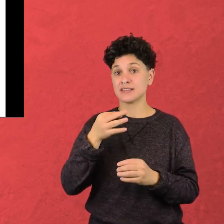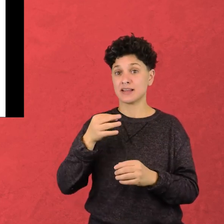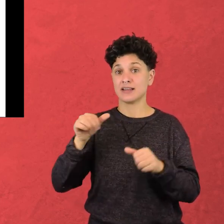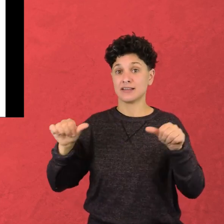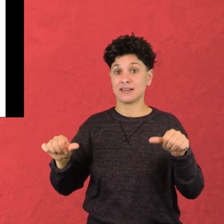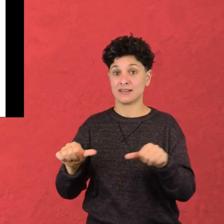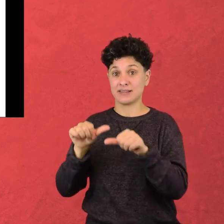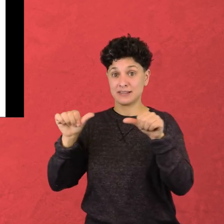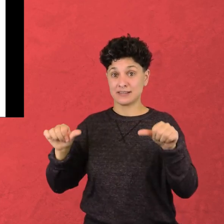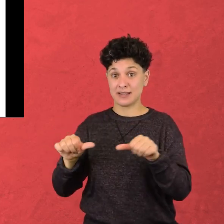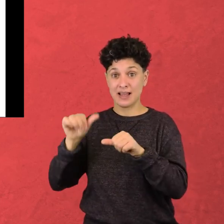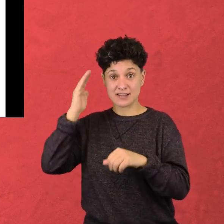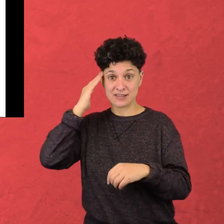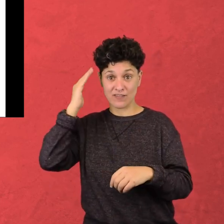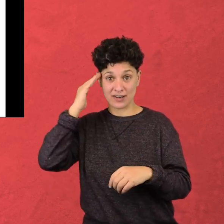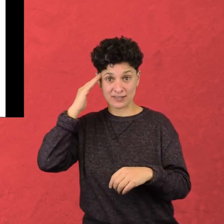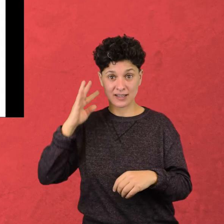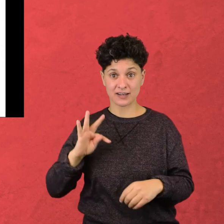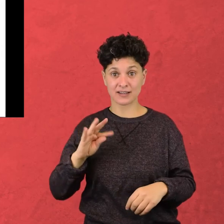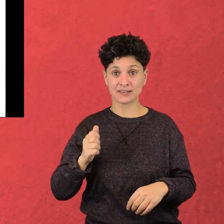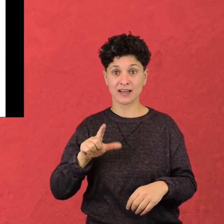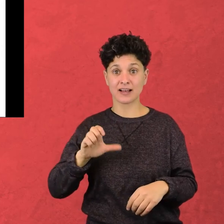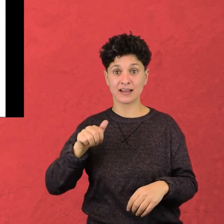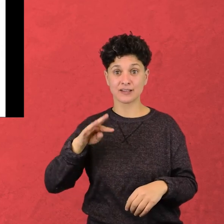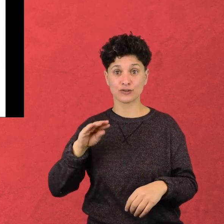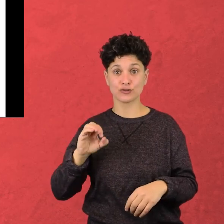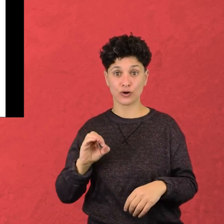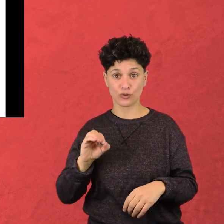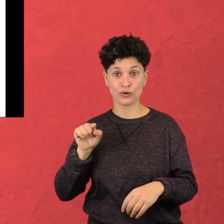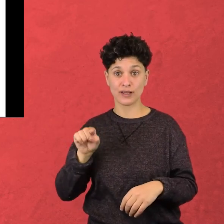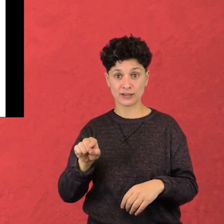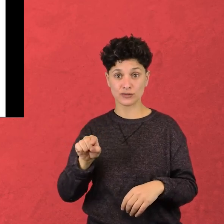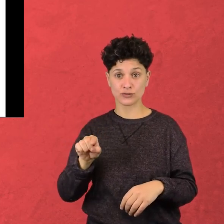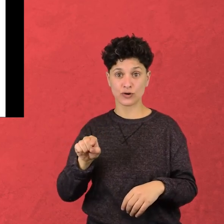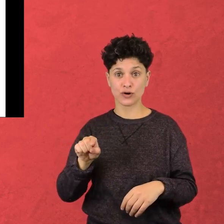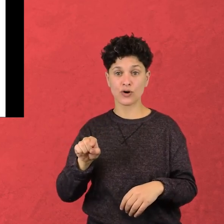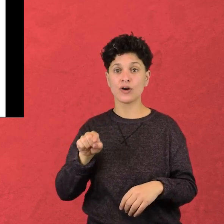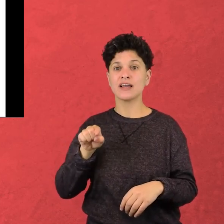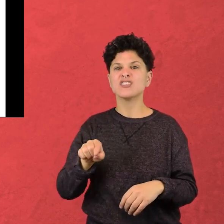podemos decir que el talento